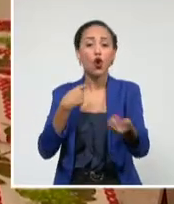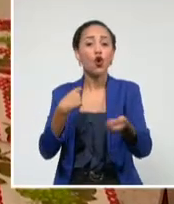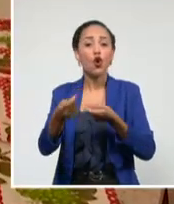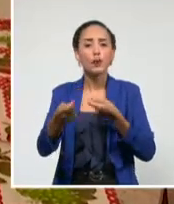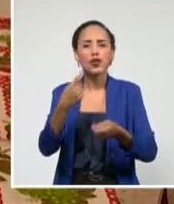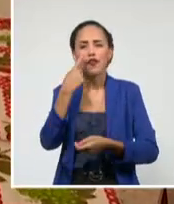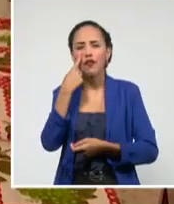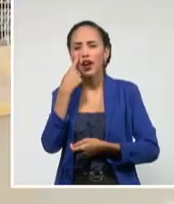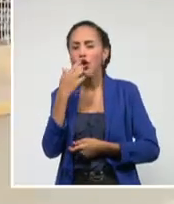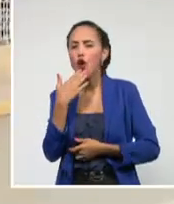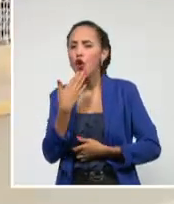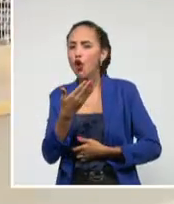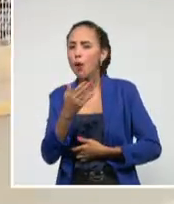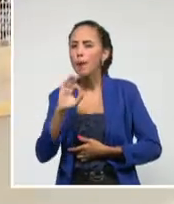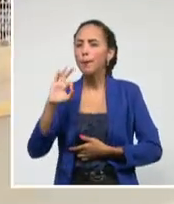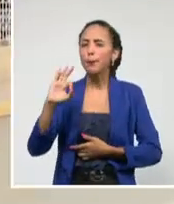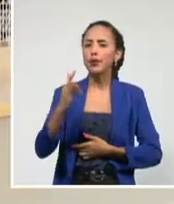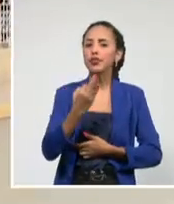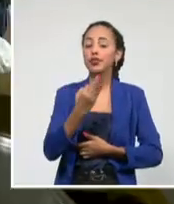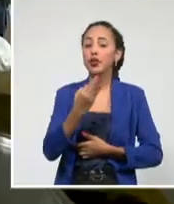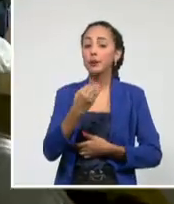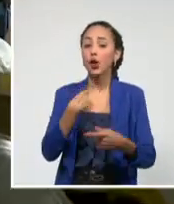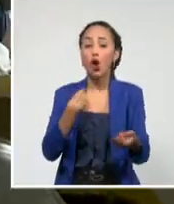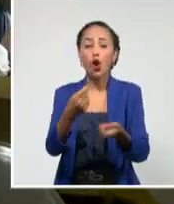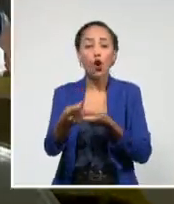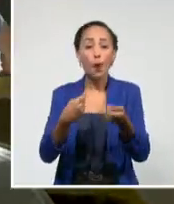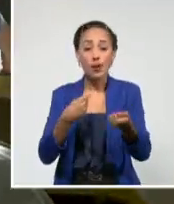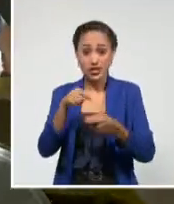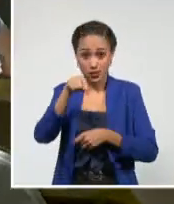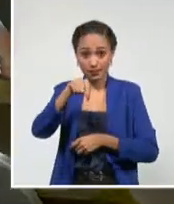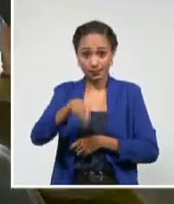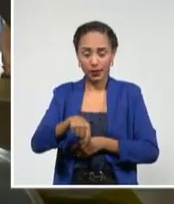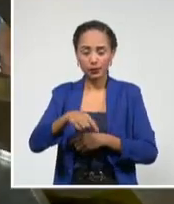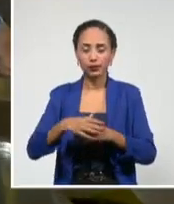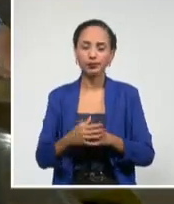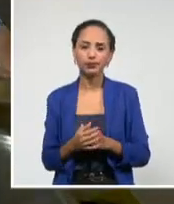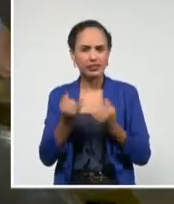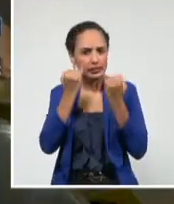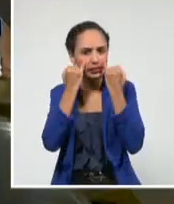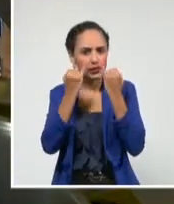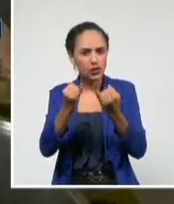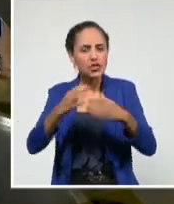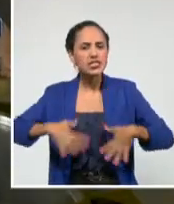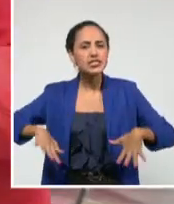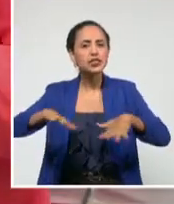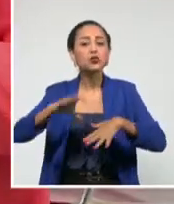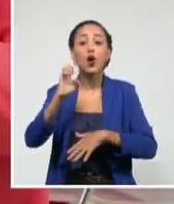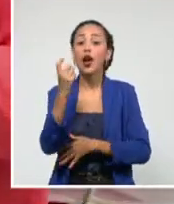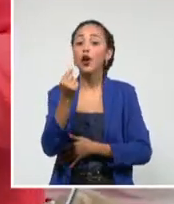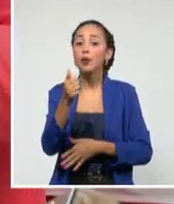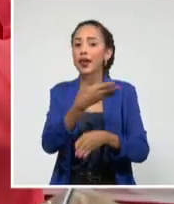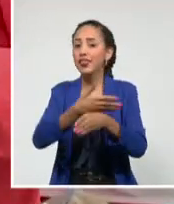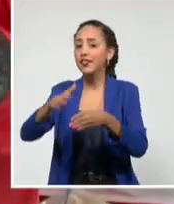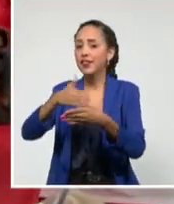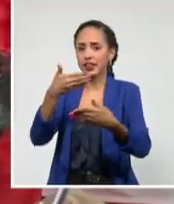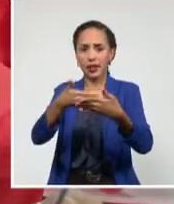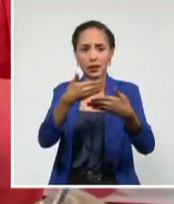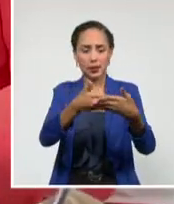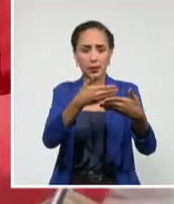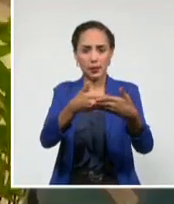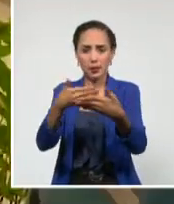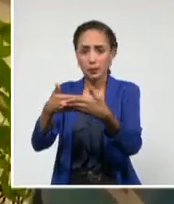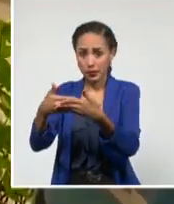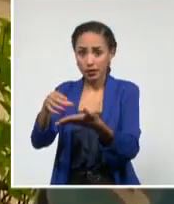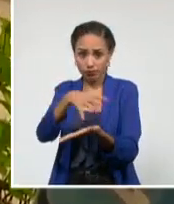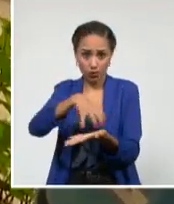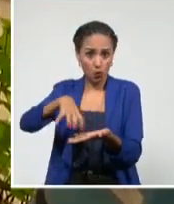del perfeccionamiento del comercio minorista. La diputada se interesó en la situación económica de las entidades, el uso de los pagos